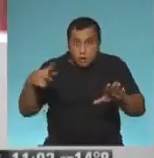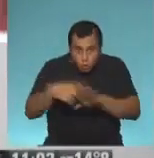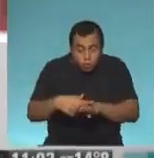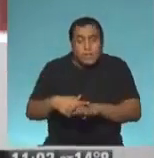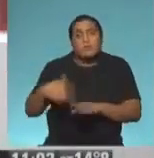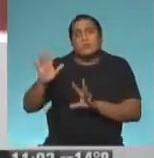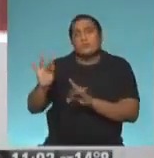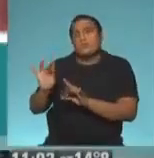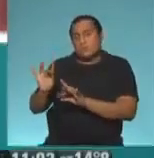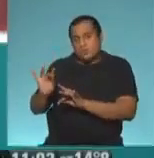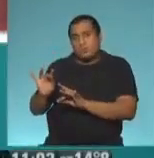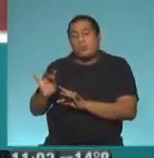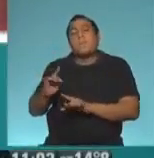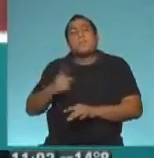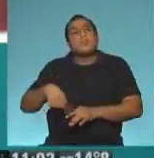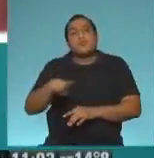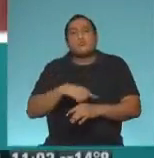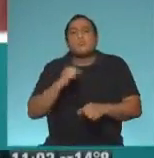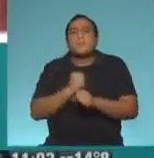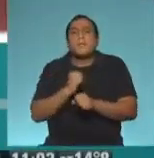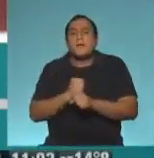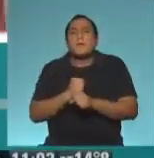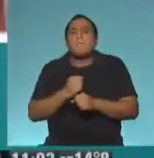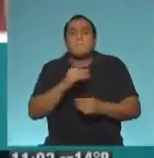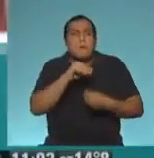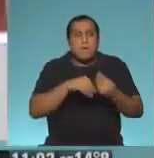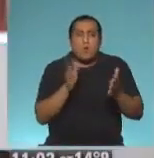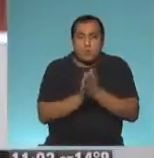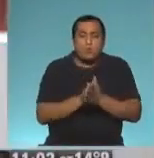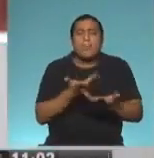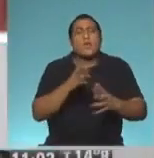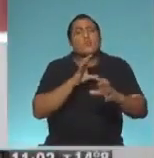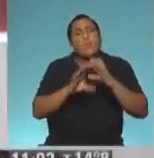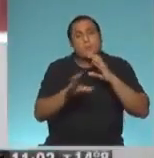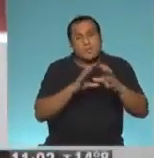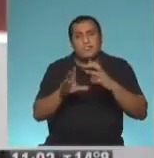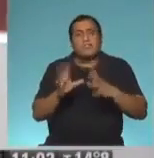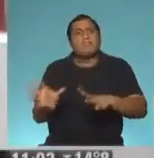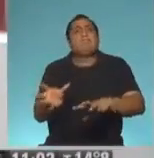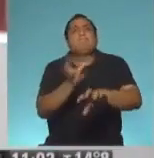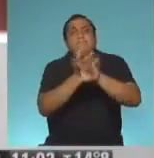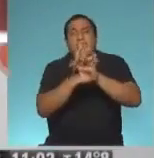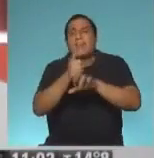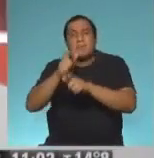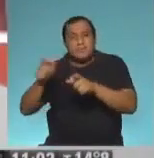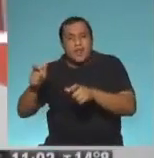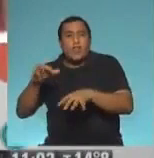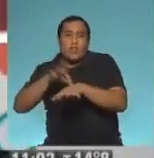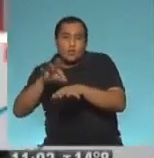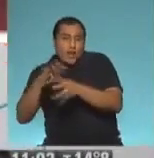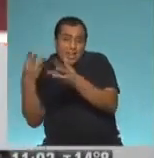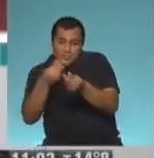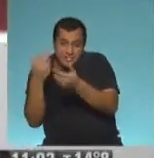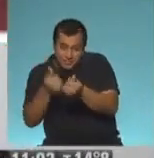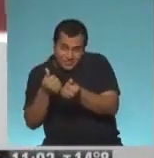que todos empezamos a trabajar junto con las familias es sostener, aunque sea la comunicación remota por parte de los terapeutas o la gente que